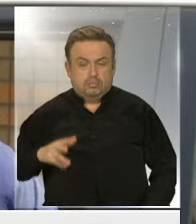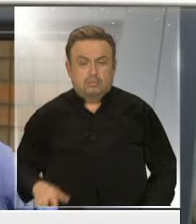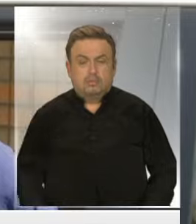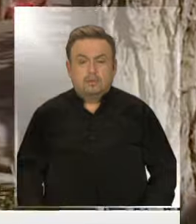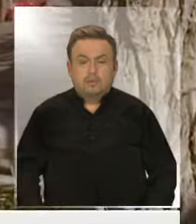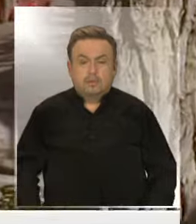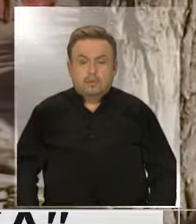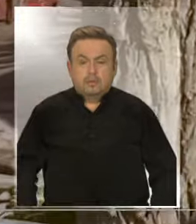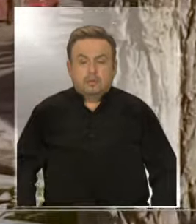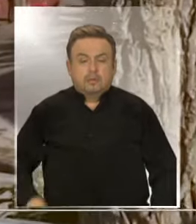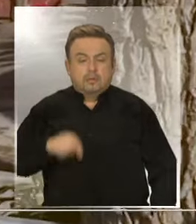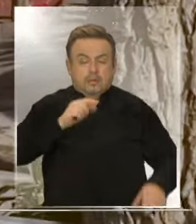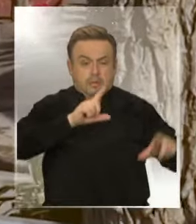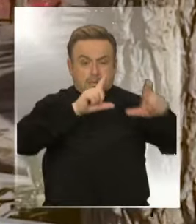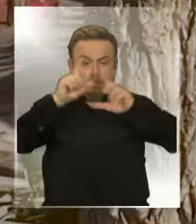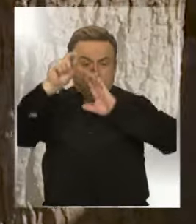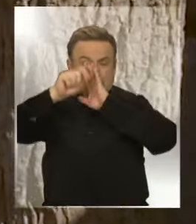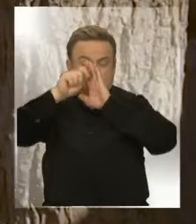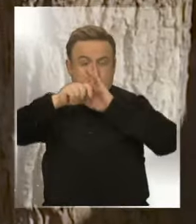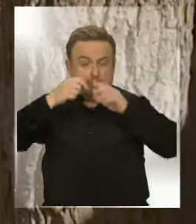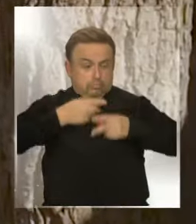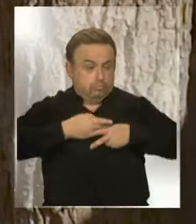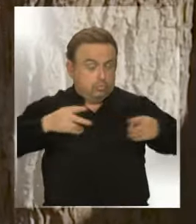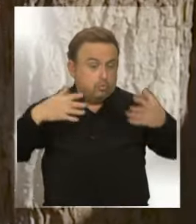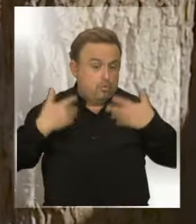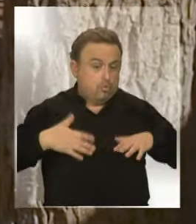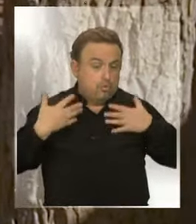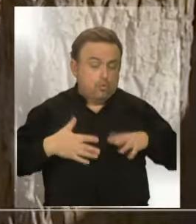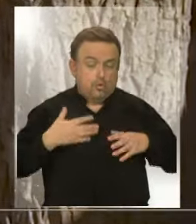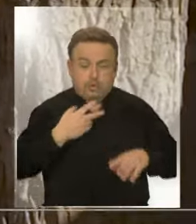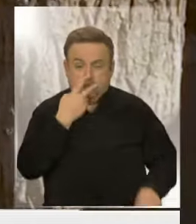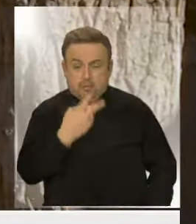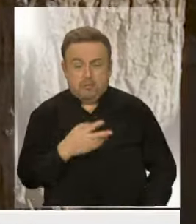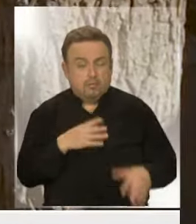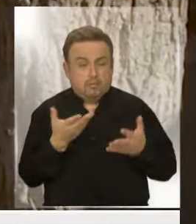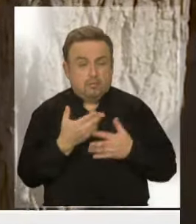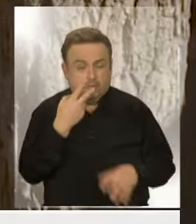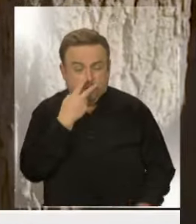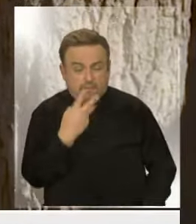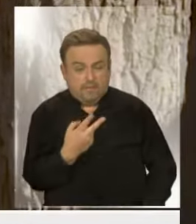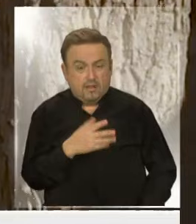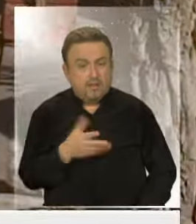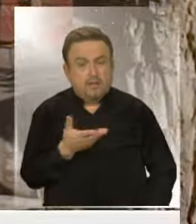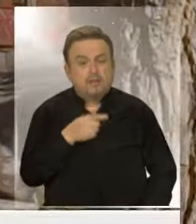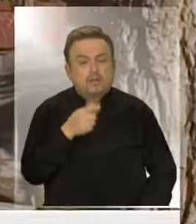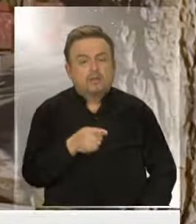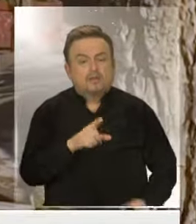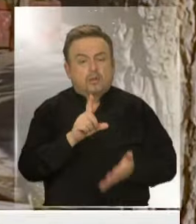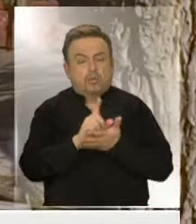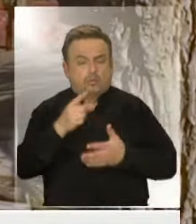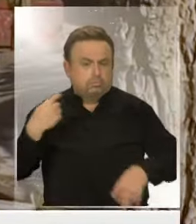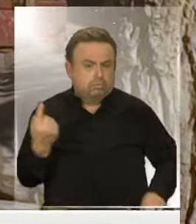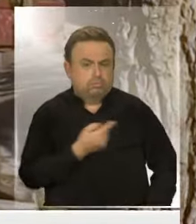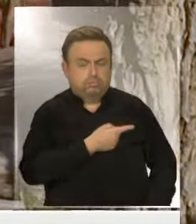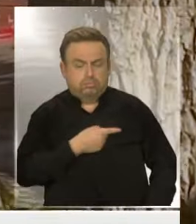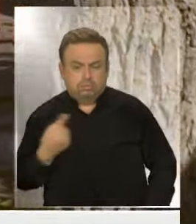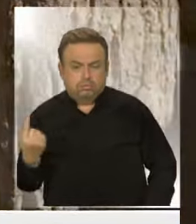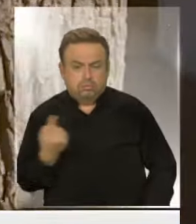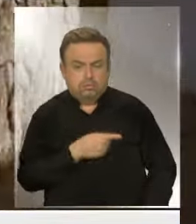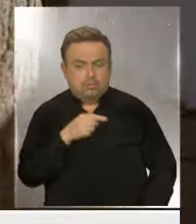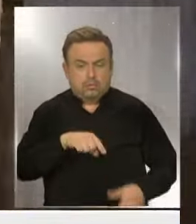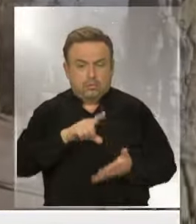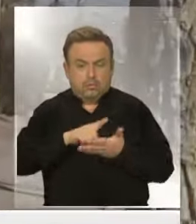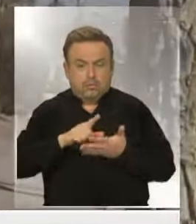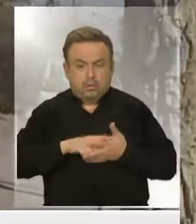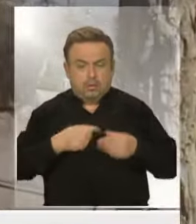acción policial. Estas imágenes están corriendo con mayor velocidad porque veremos el movimiento que tenía dicho lugar, el punto de venta